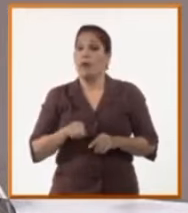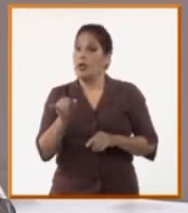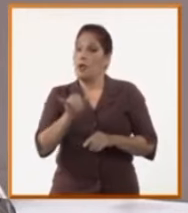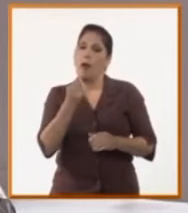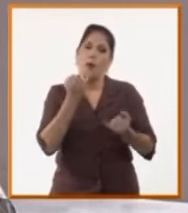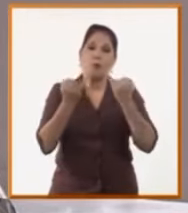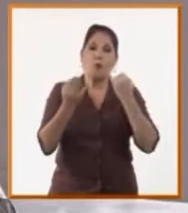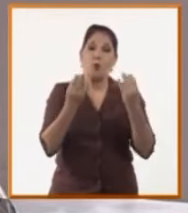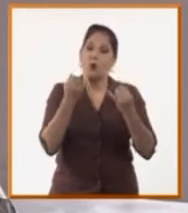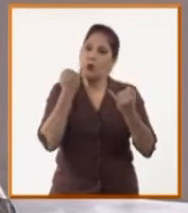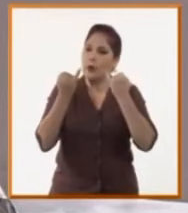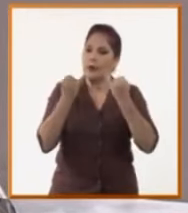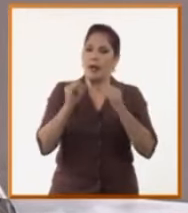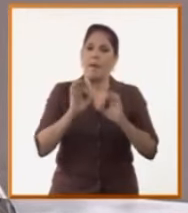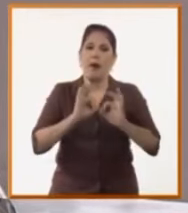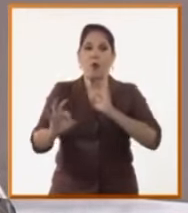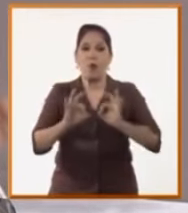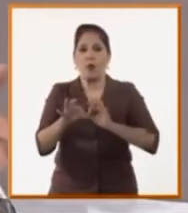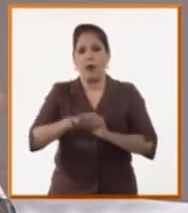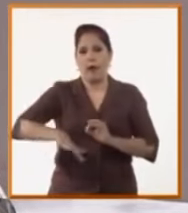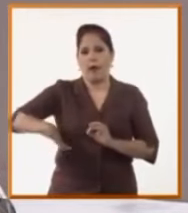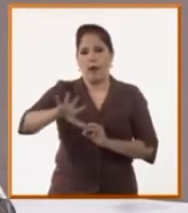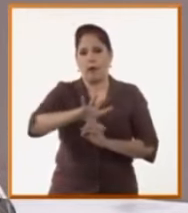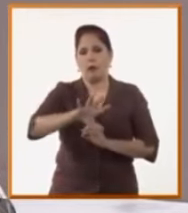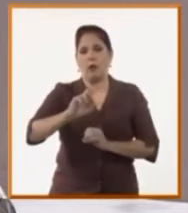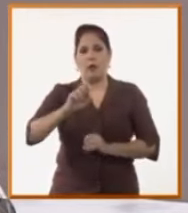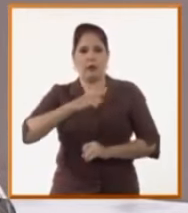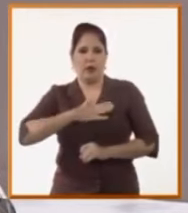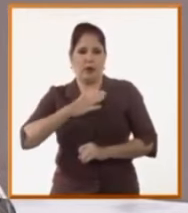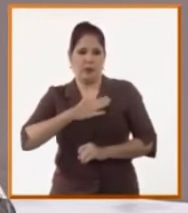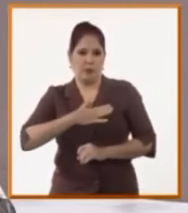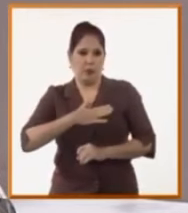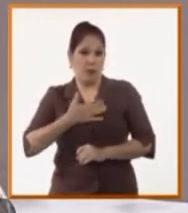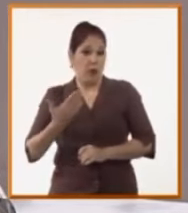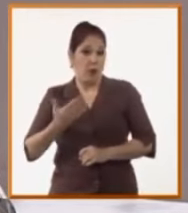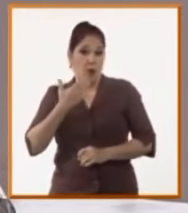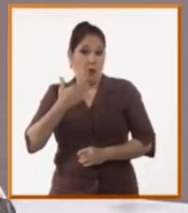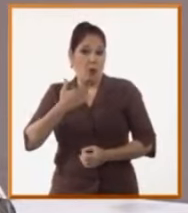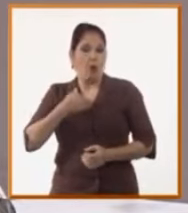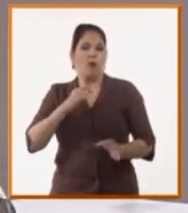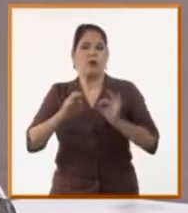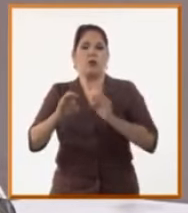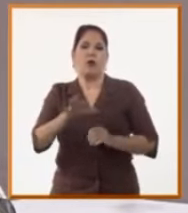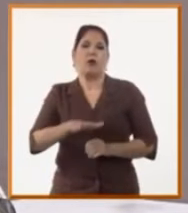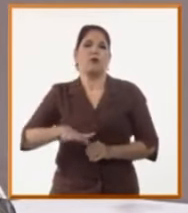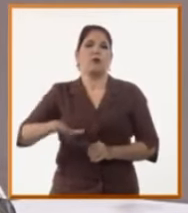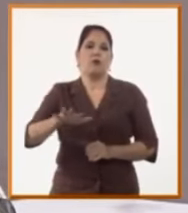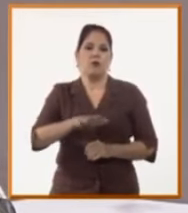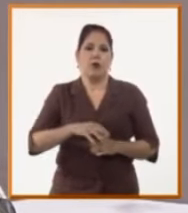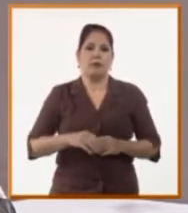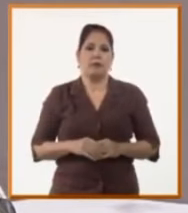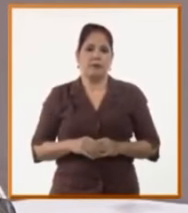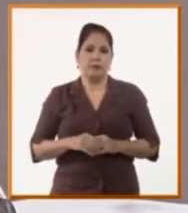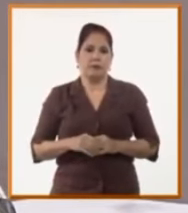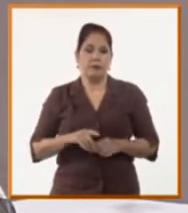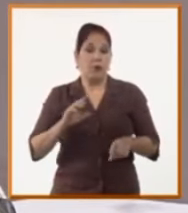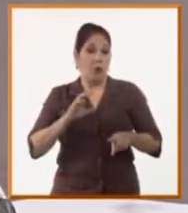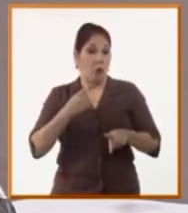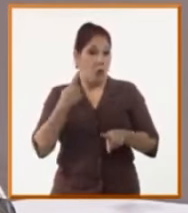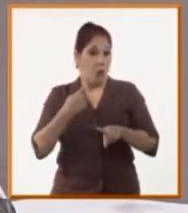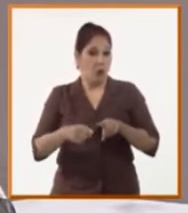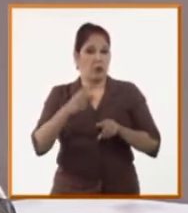interés de proteger a todos los actores económicos Mediante los regímenes de de seguridad social luego tenemos dos